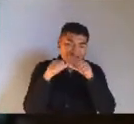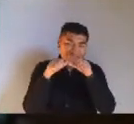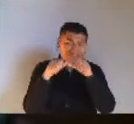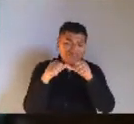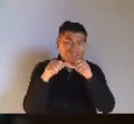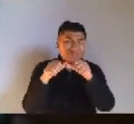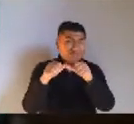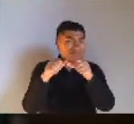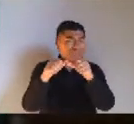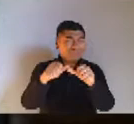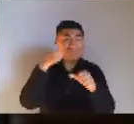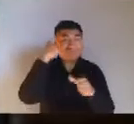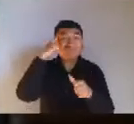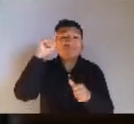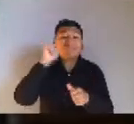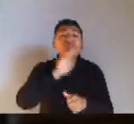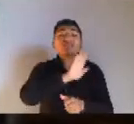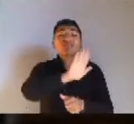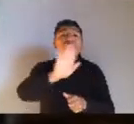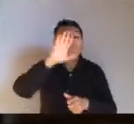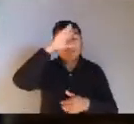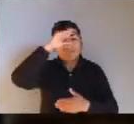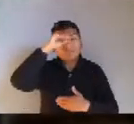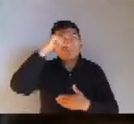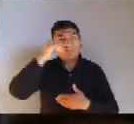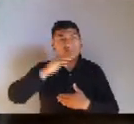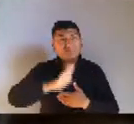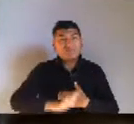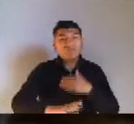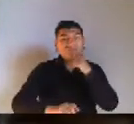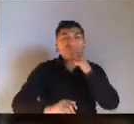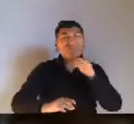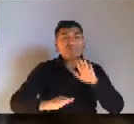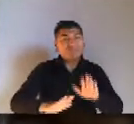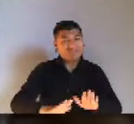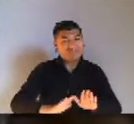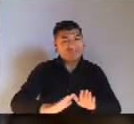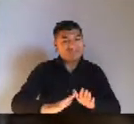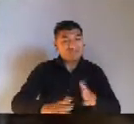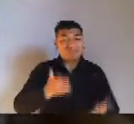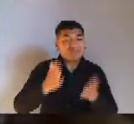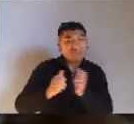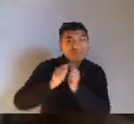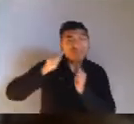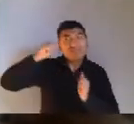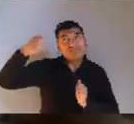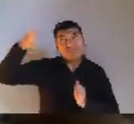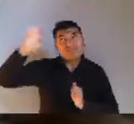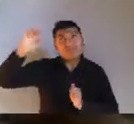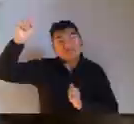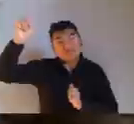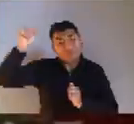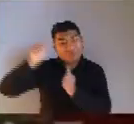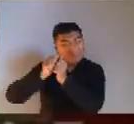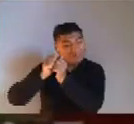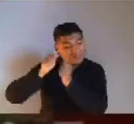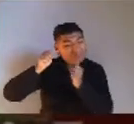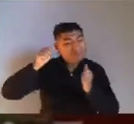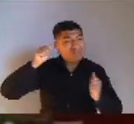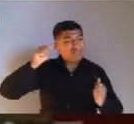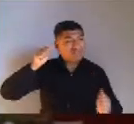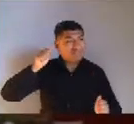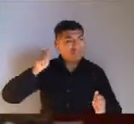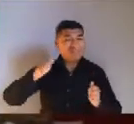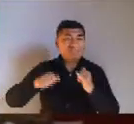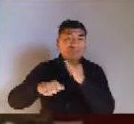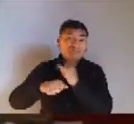permanentemente para que esos hijos, esos nietos distanciados de Dios, distanciados de la